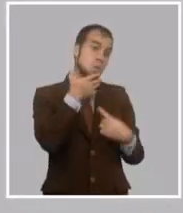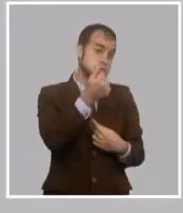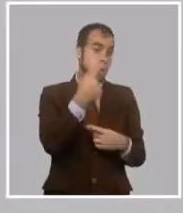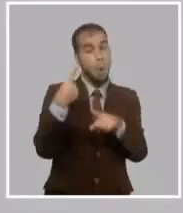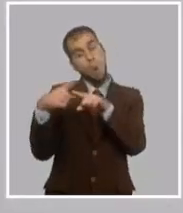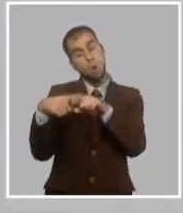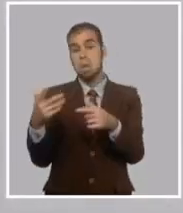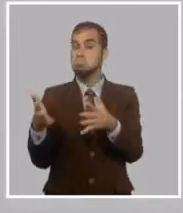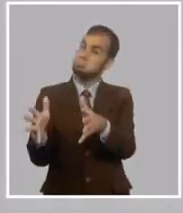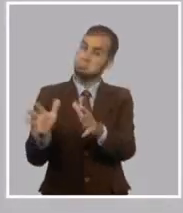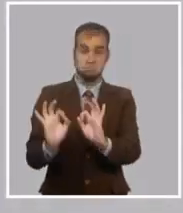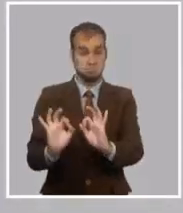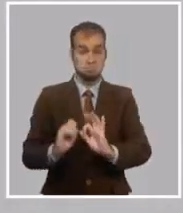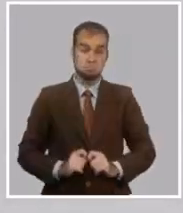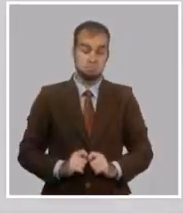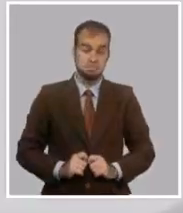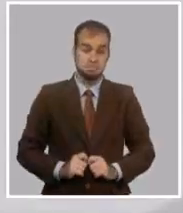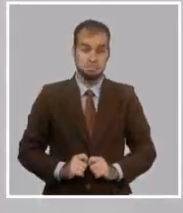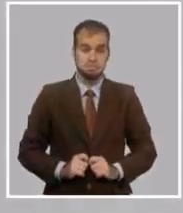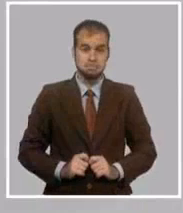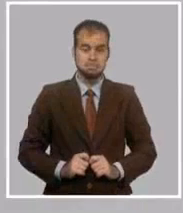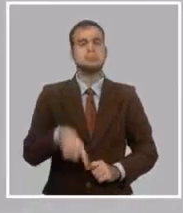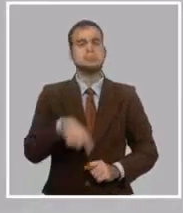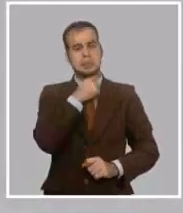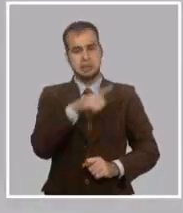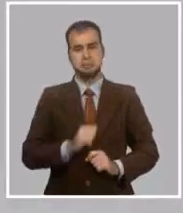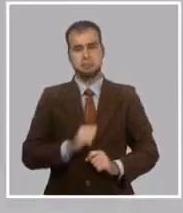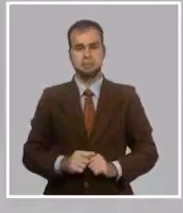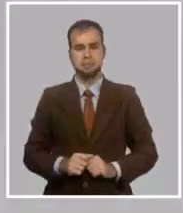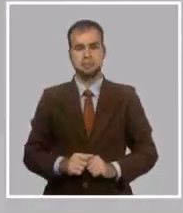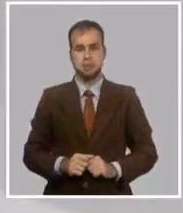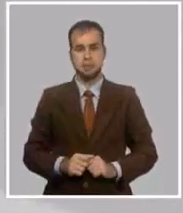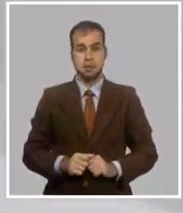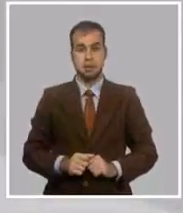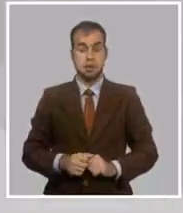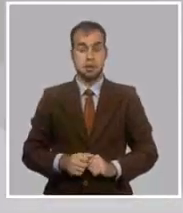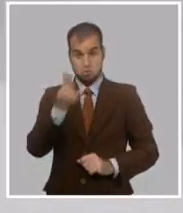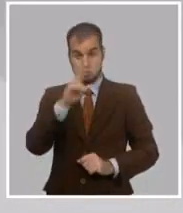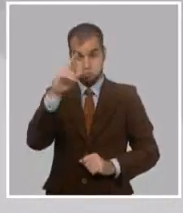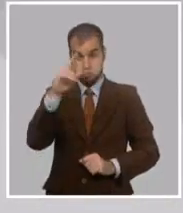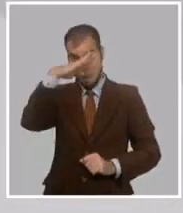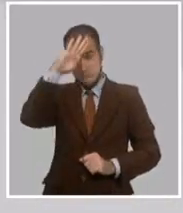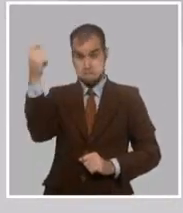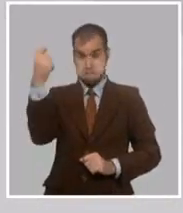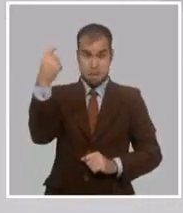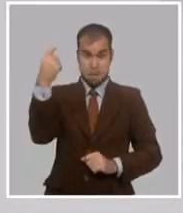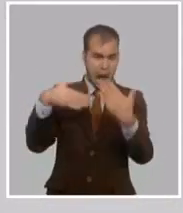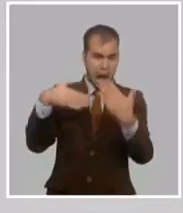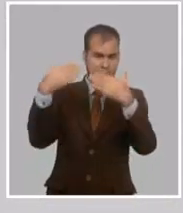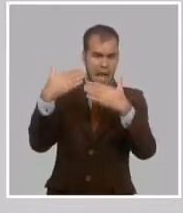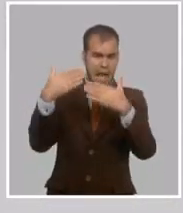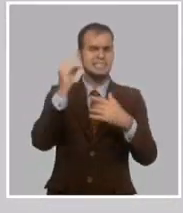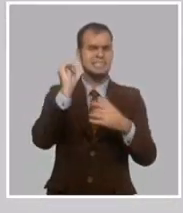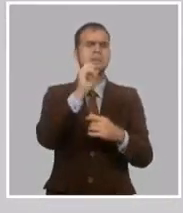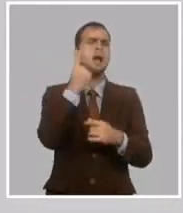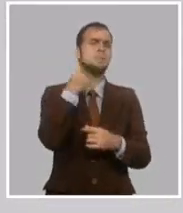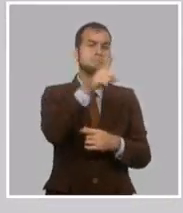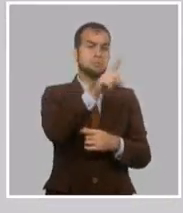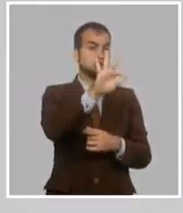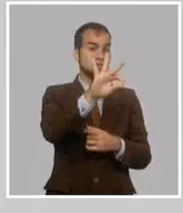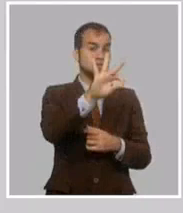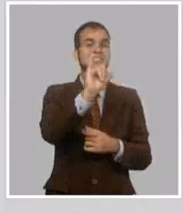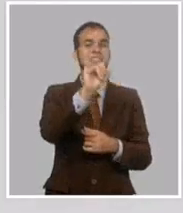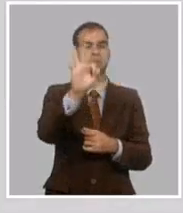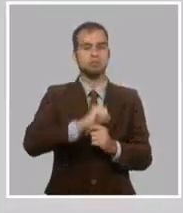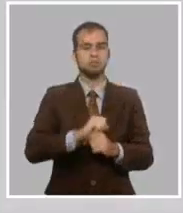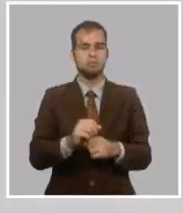acertadas. Por ejemplo, los patriotas se dividieron en dos grandes grupos, los que se dedicaron a analizar la guerra del 68. Unos